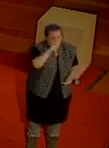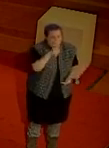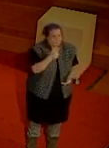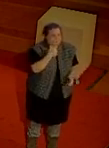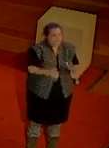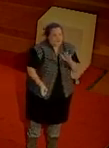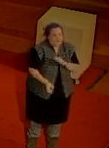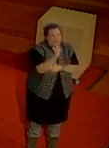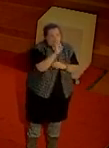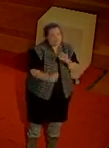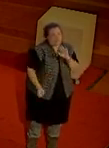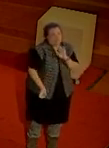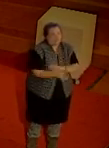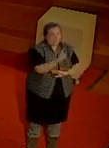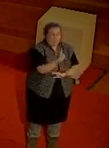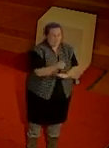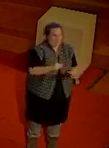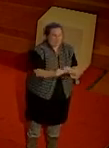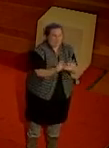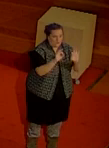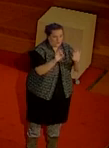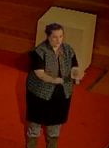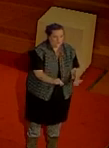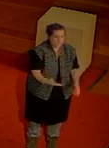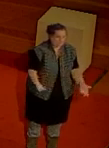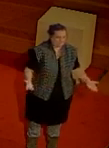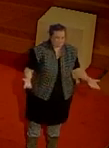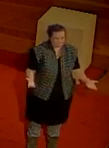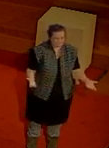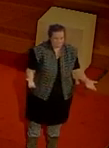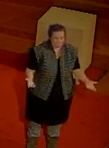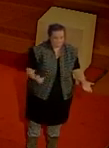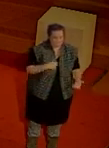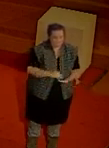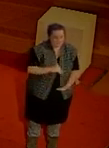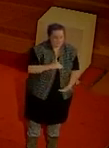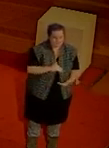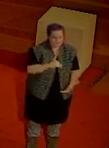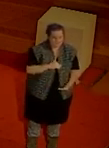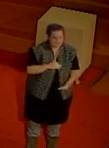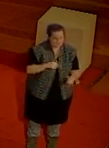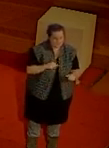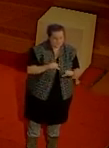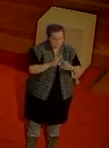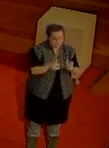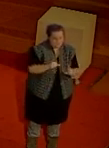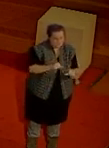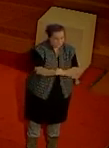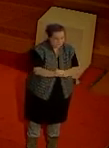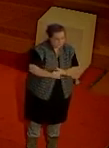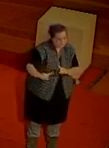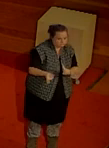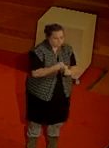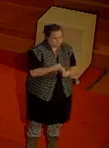definitivo de qué es lo que va a pasar Eh nuestra capacidad profética realmente cuando uno mira tantos otros episodios en la